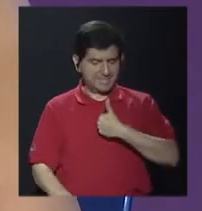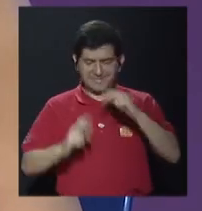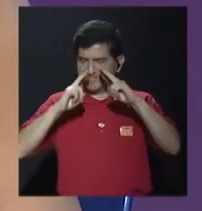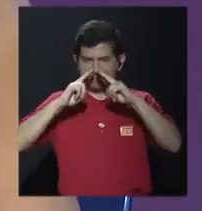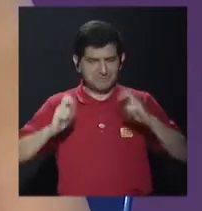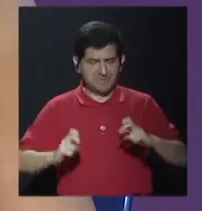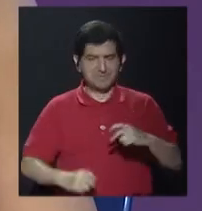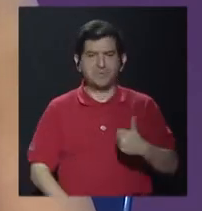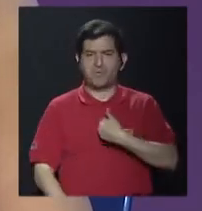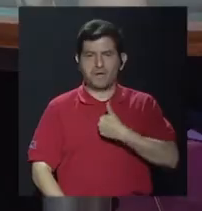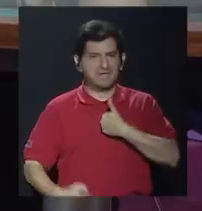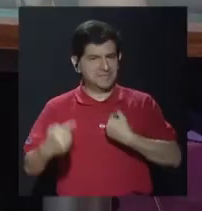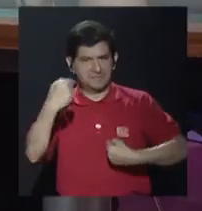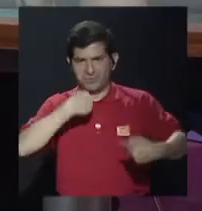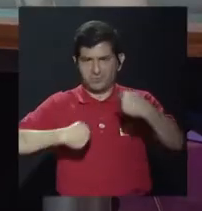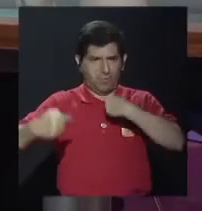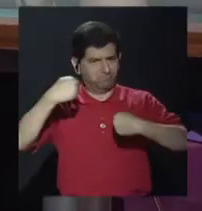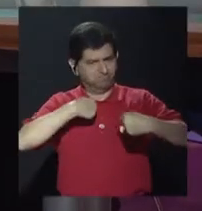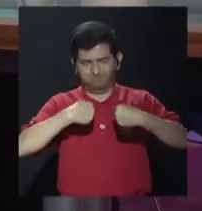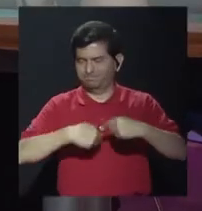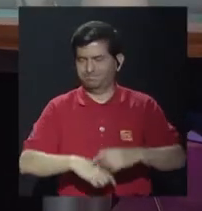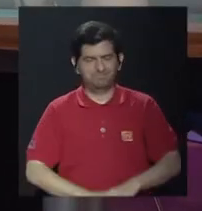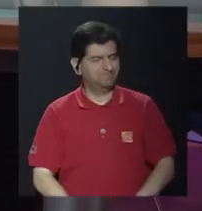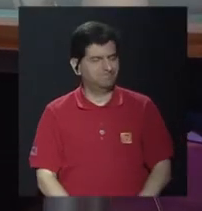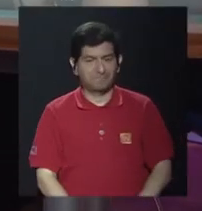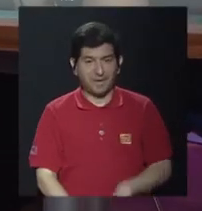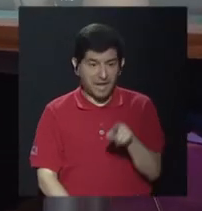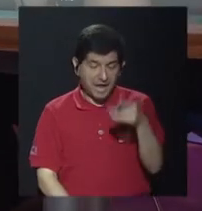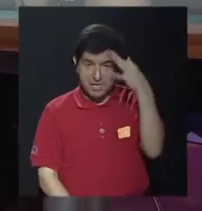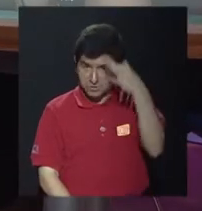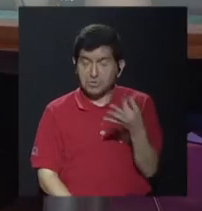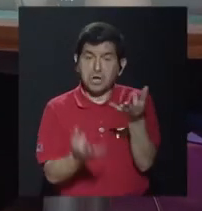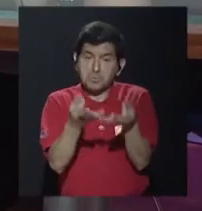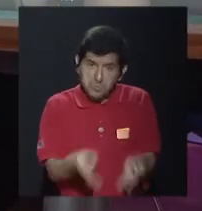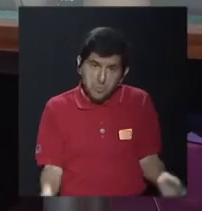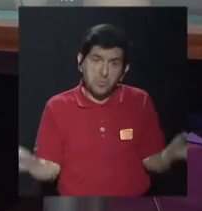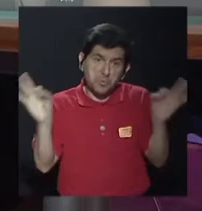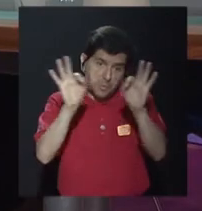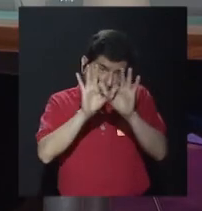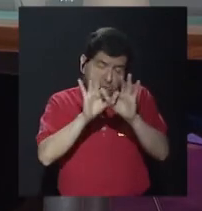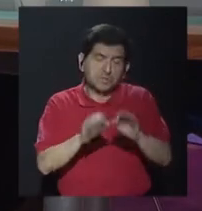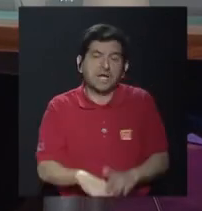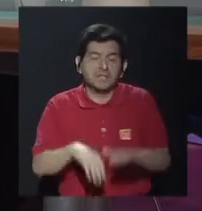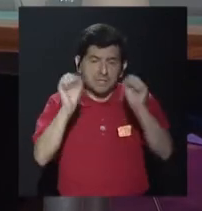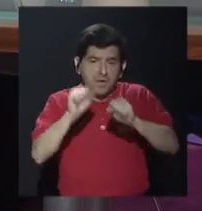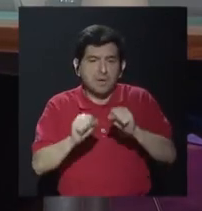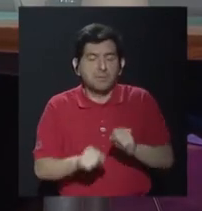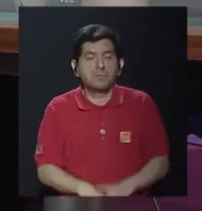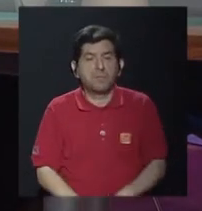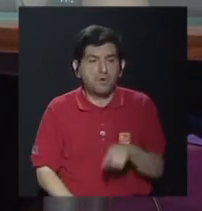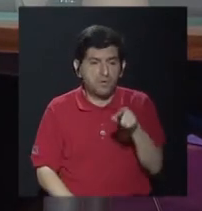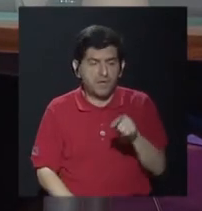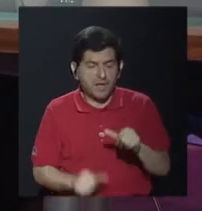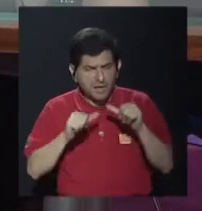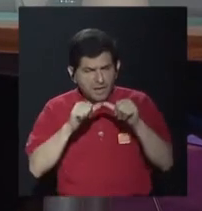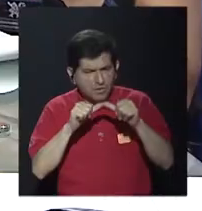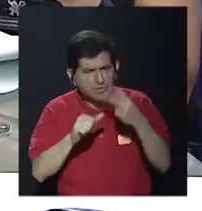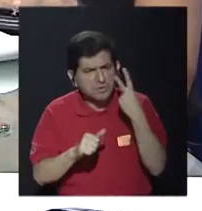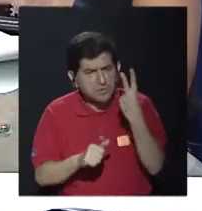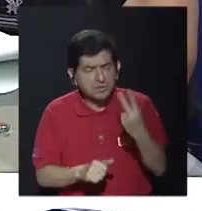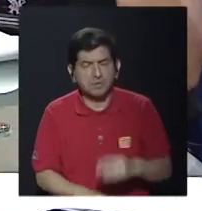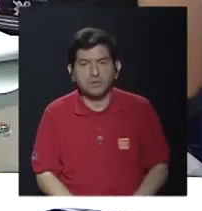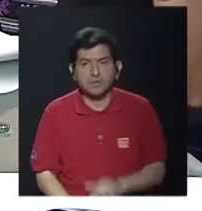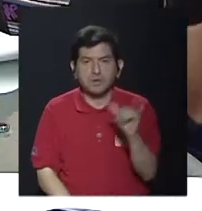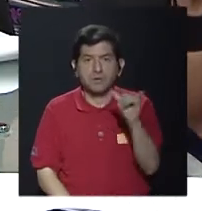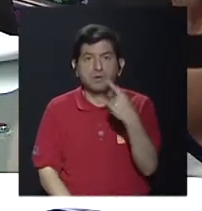y autocriticarse, ¿verdad? Y eso nos pareció muy importante y una constante. Por otro lado también